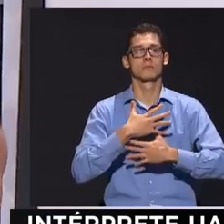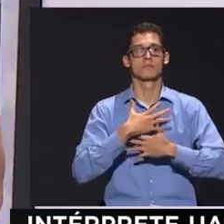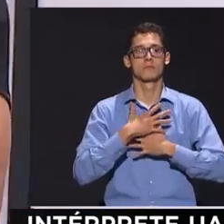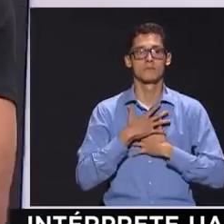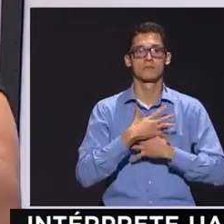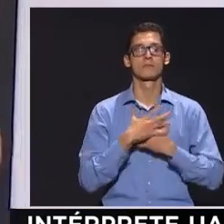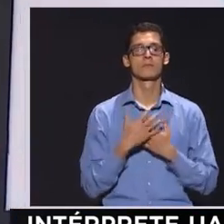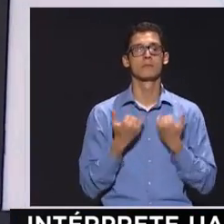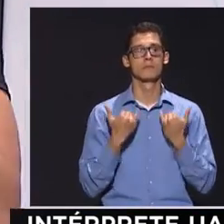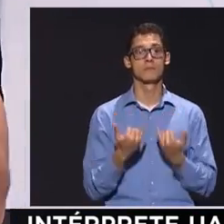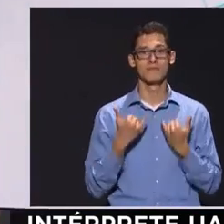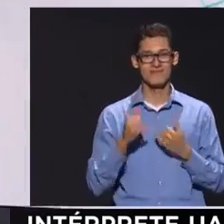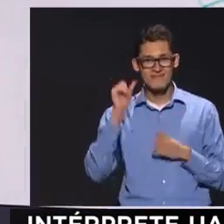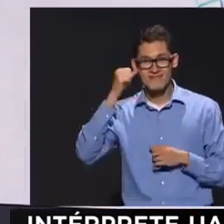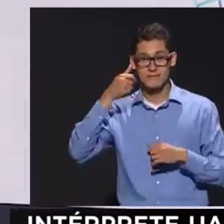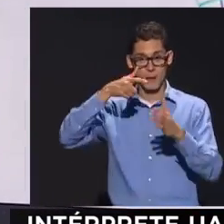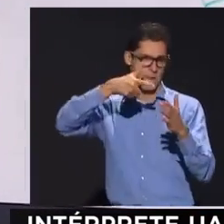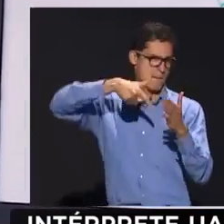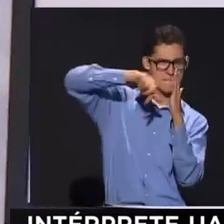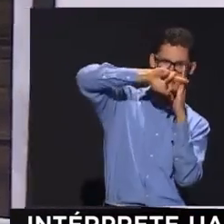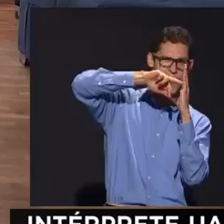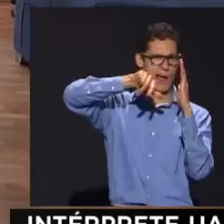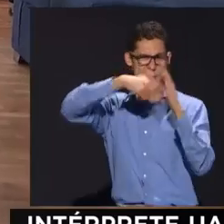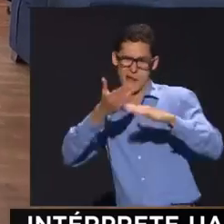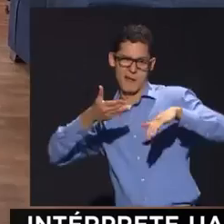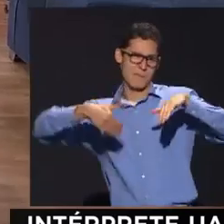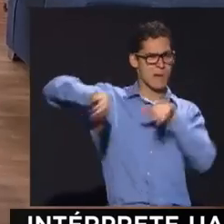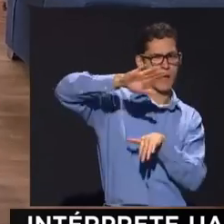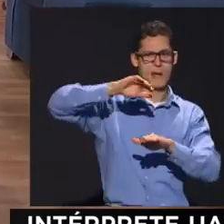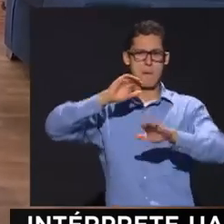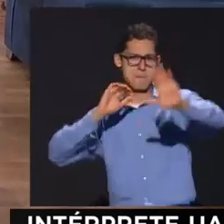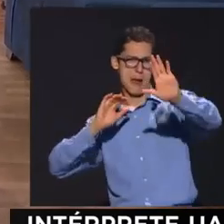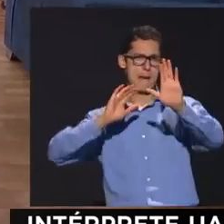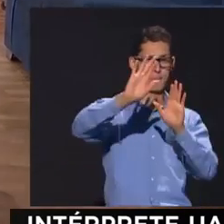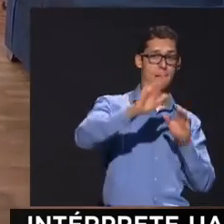vamos ahora a practicar esas patadas con música baja